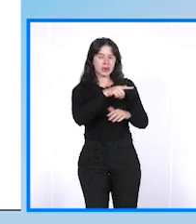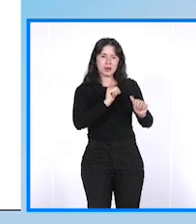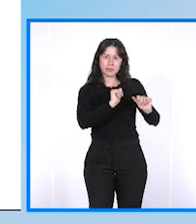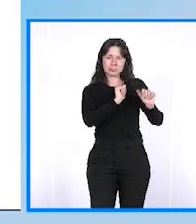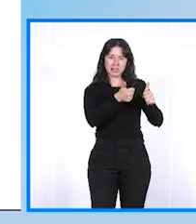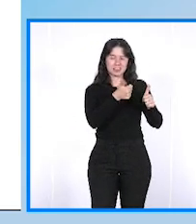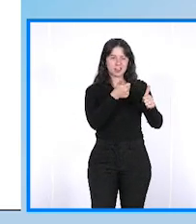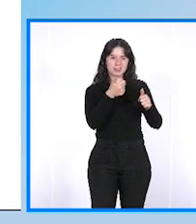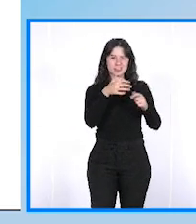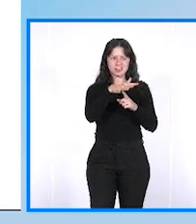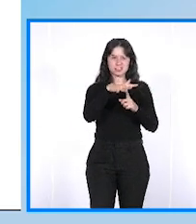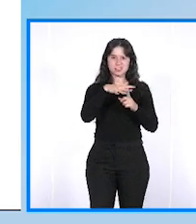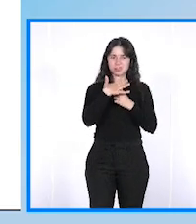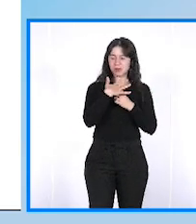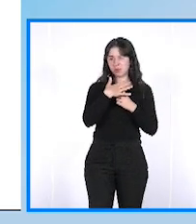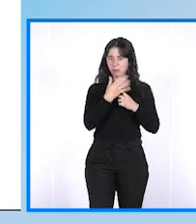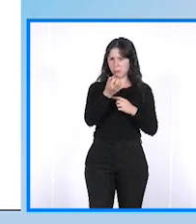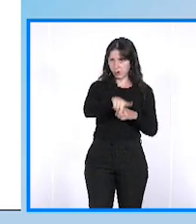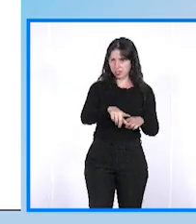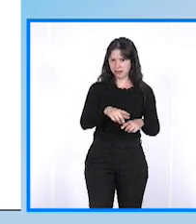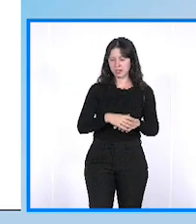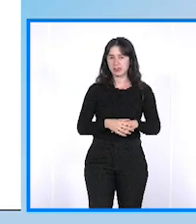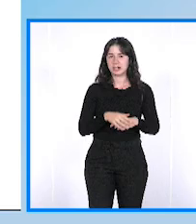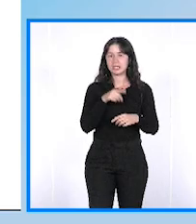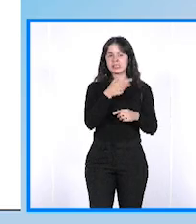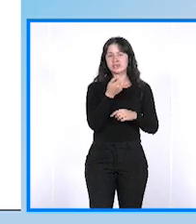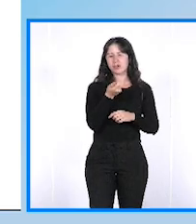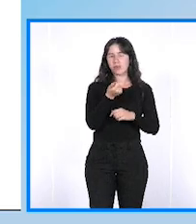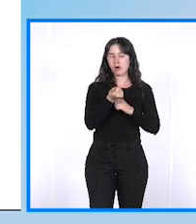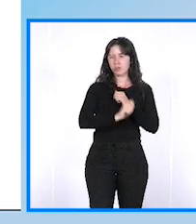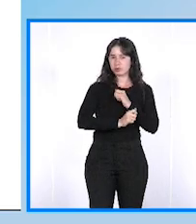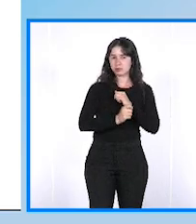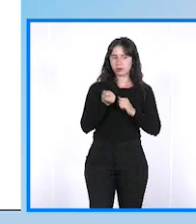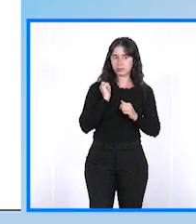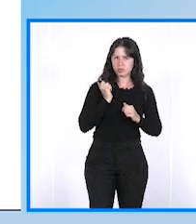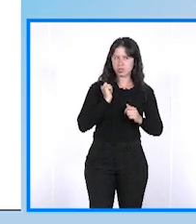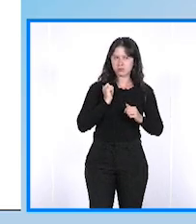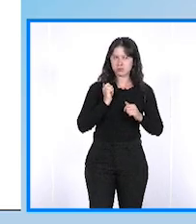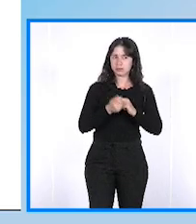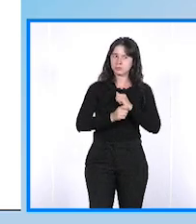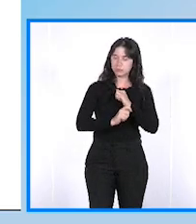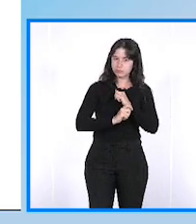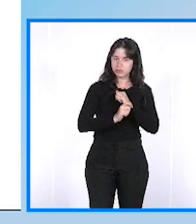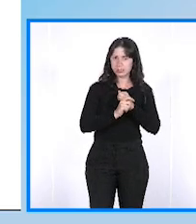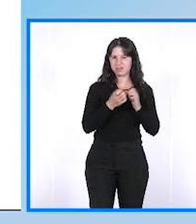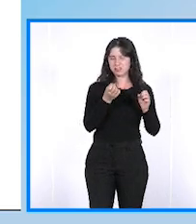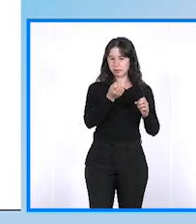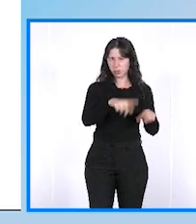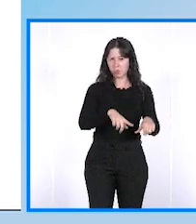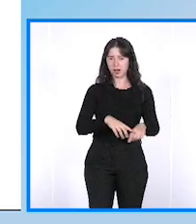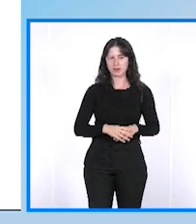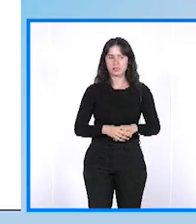muy similar más bien pocas oportunidades para tomar decisiones en el día a día en el caso de las personas que han